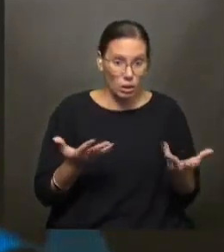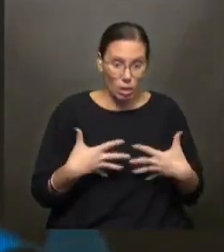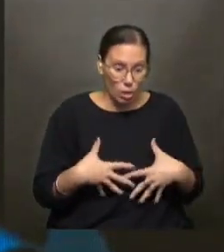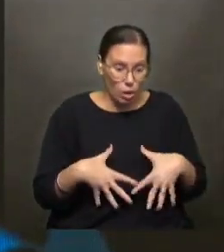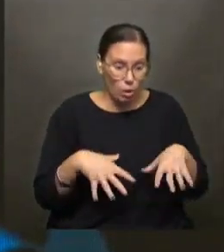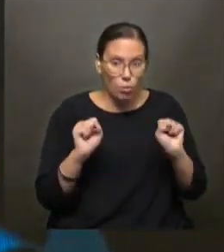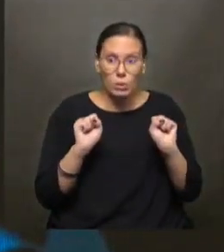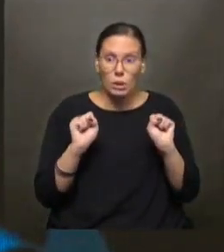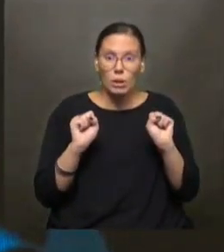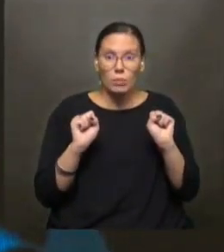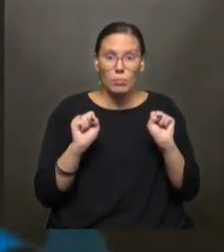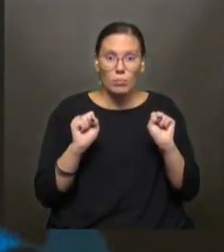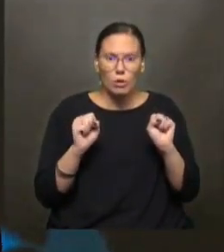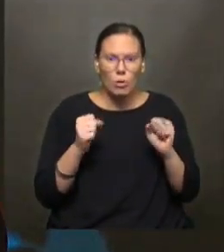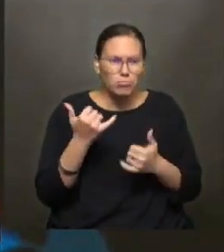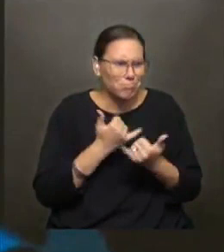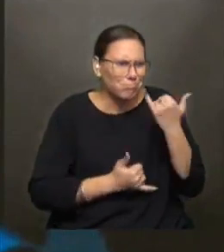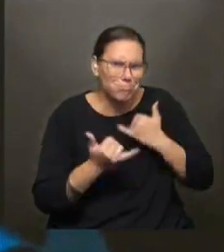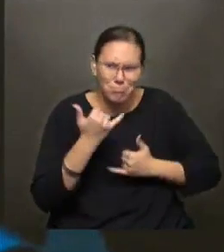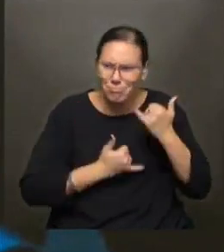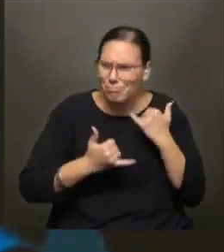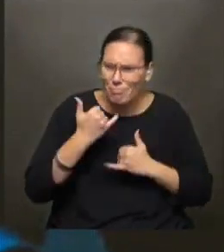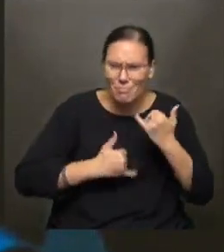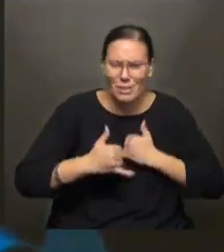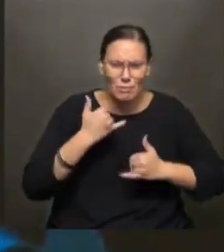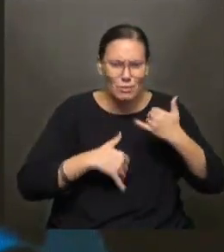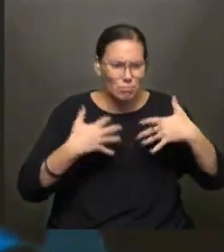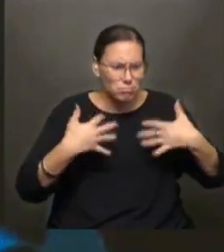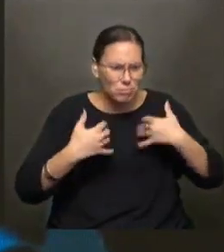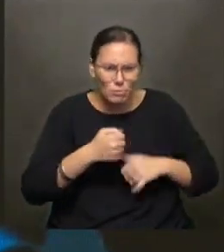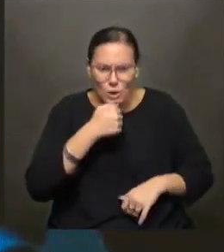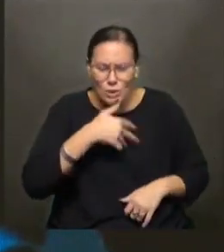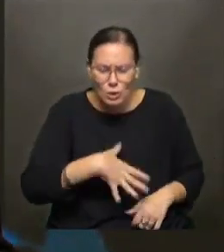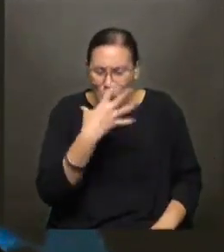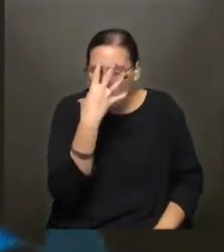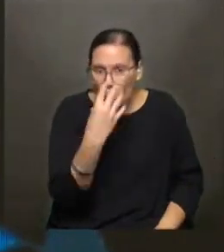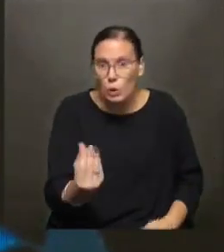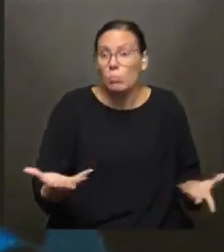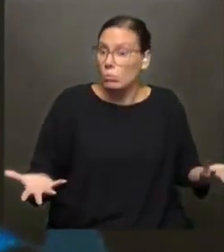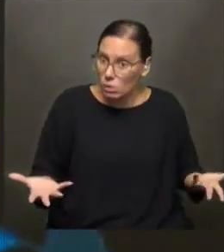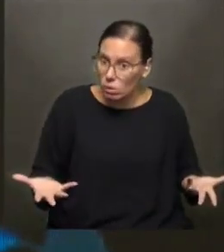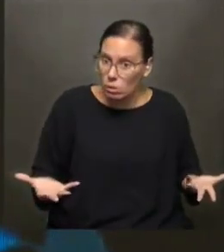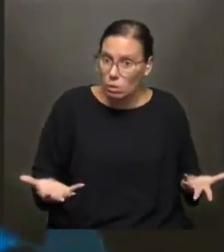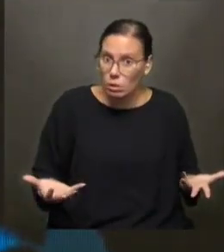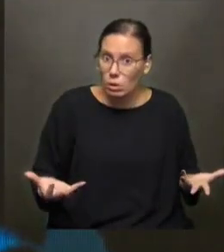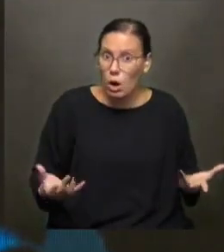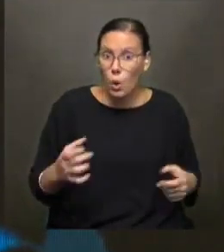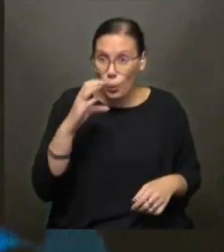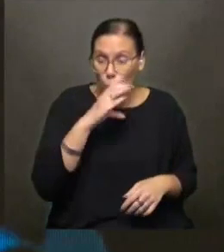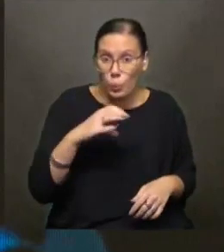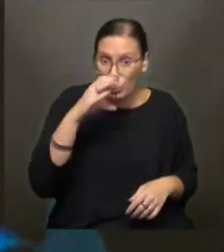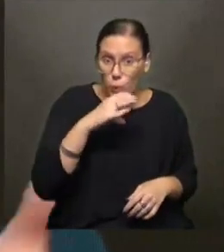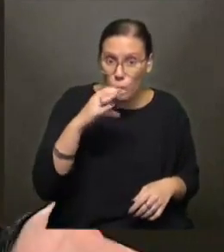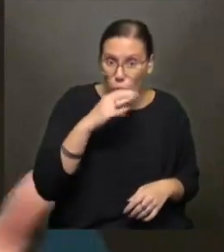de sorpresa con un caudal de información una una historia atrapante y dije Bueno por qué no curiosamente